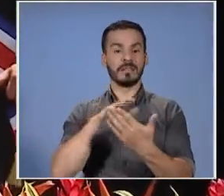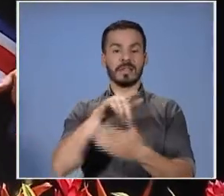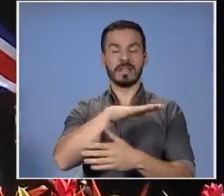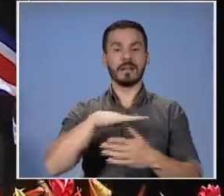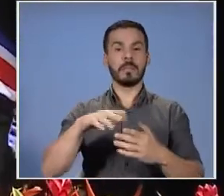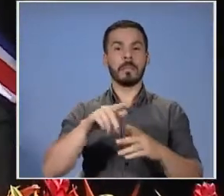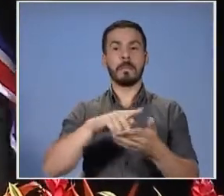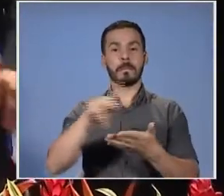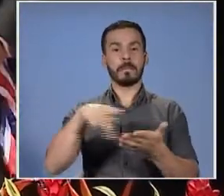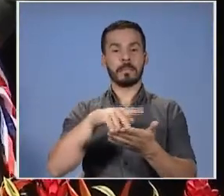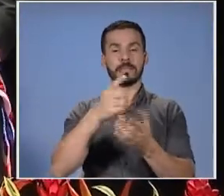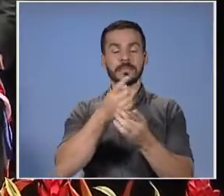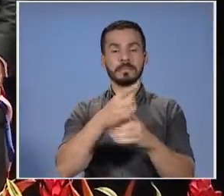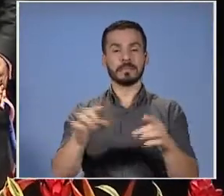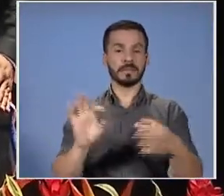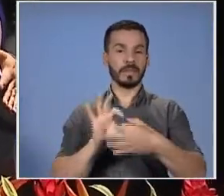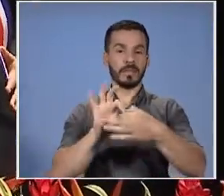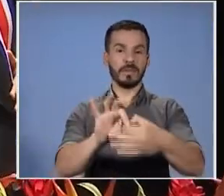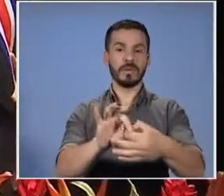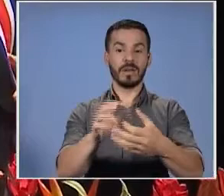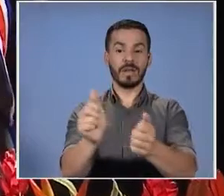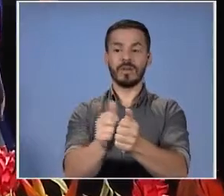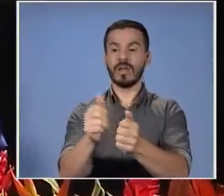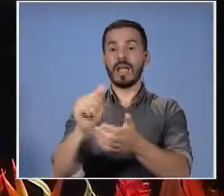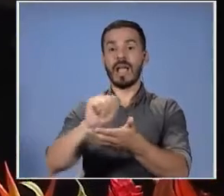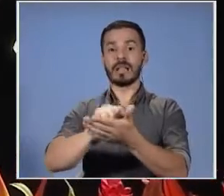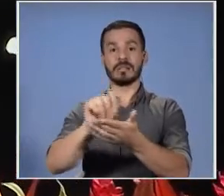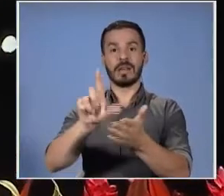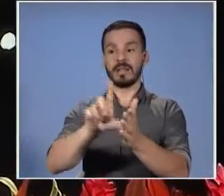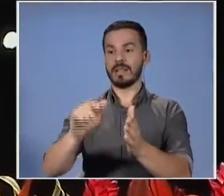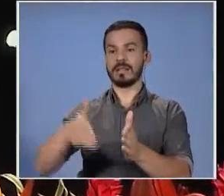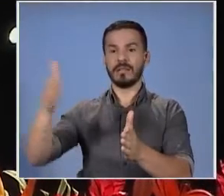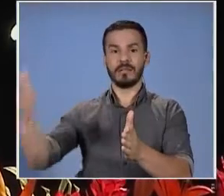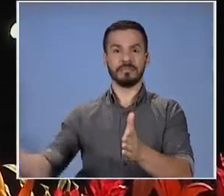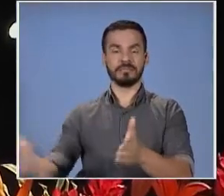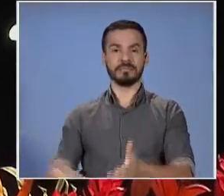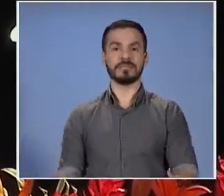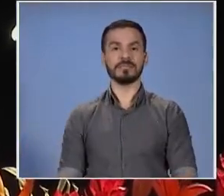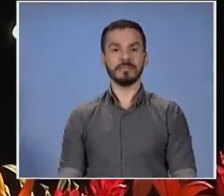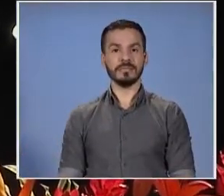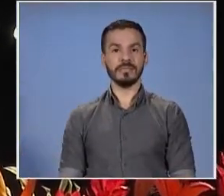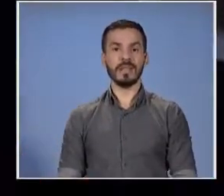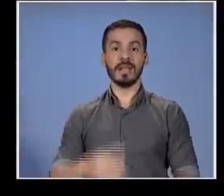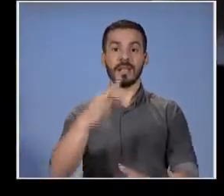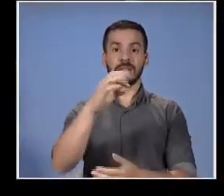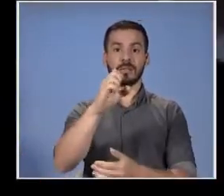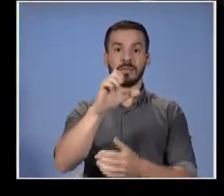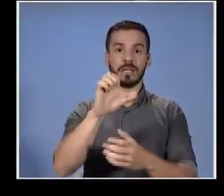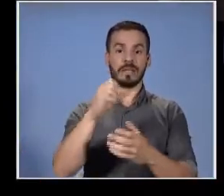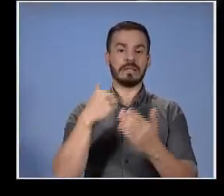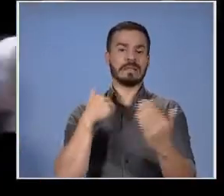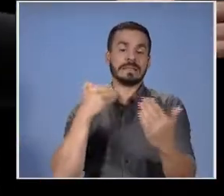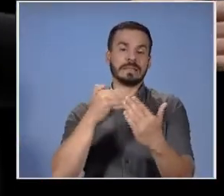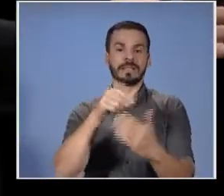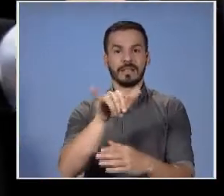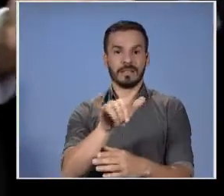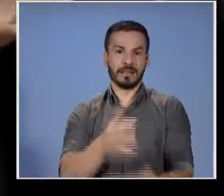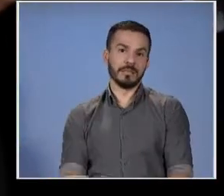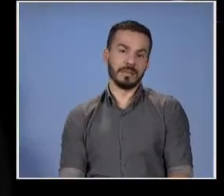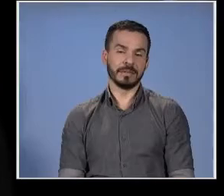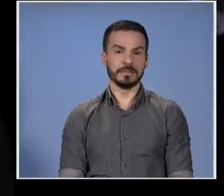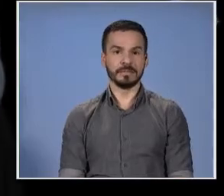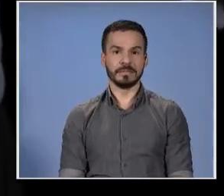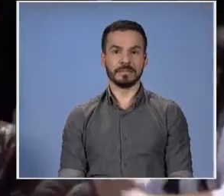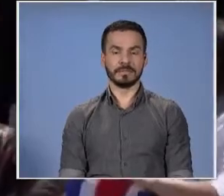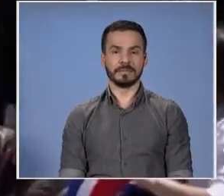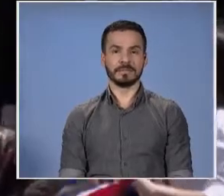Democracia, incluso vinculada con la Asamblea Legislativa, que también está cruzando la avenida. Lo decía y el Tribunal Supremo de Elecciones también, que está... Y el Tribunal Supremo de Elecciones